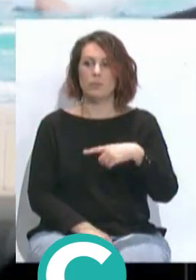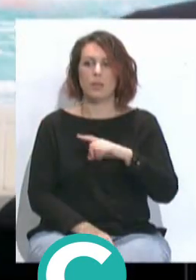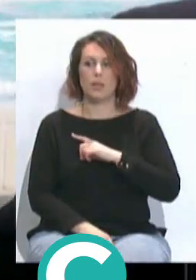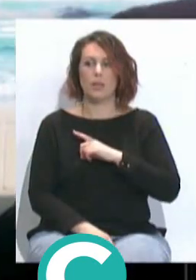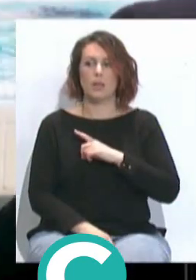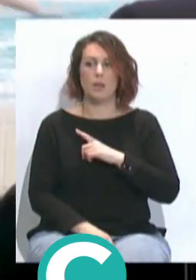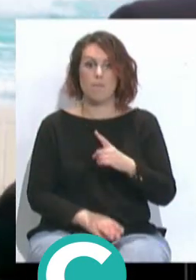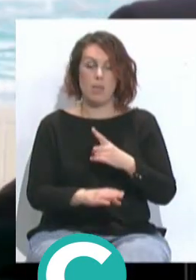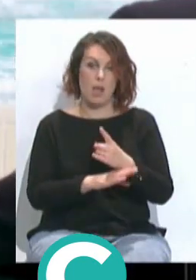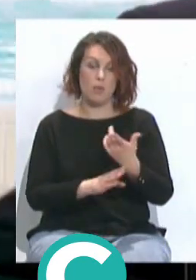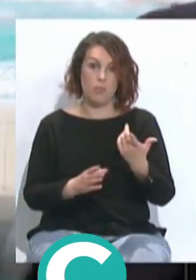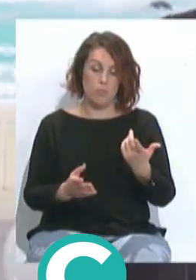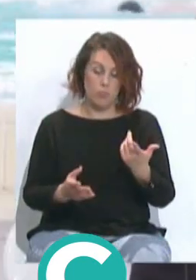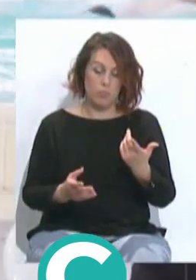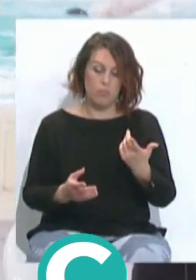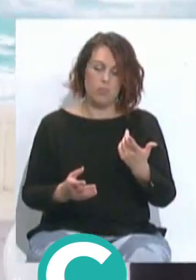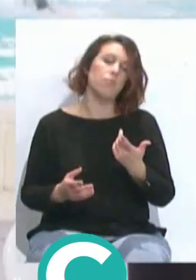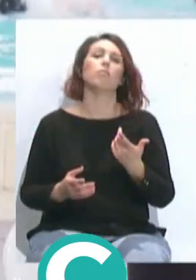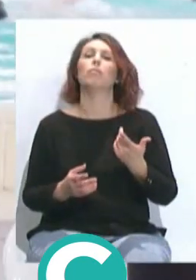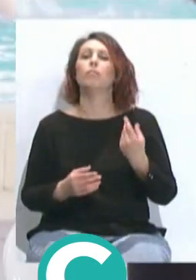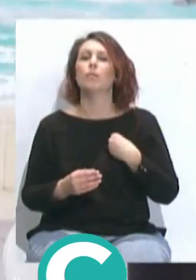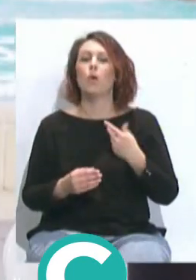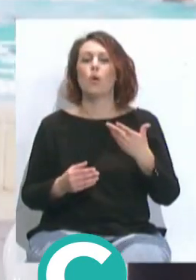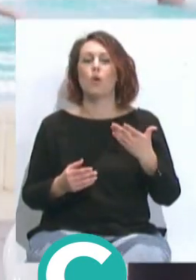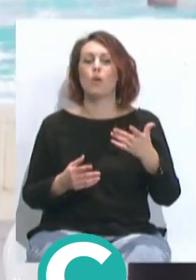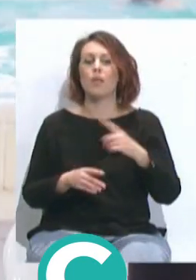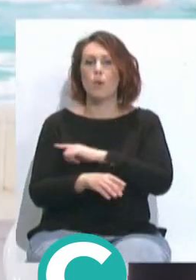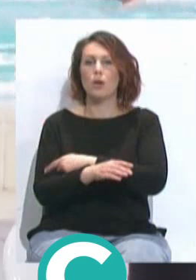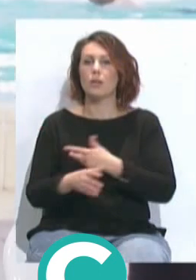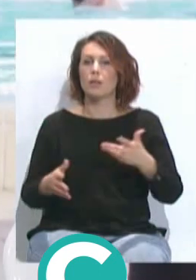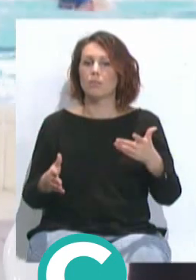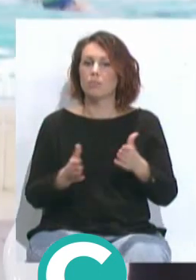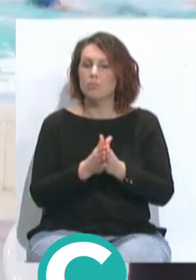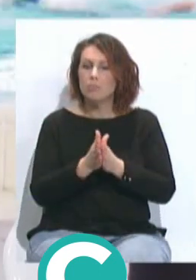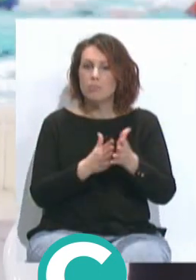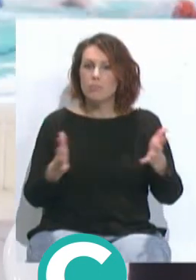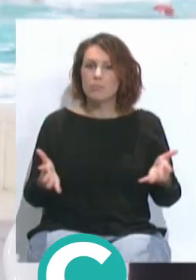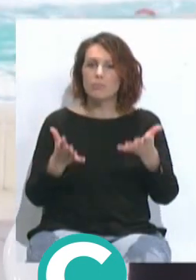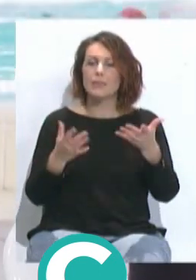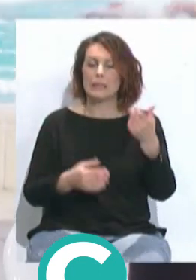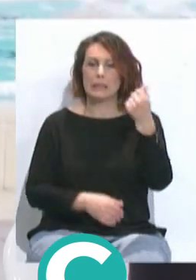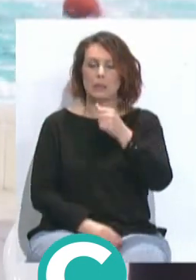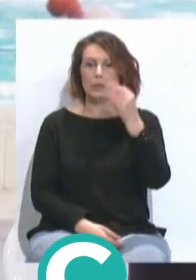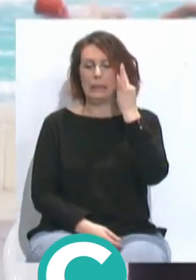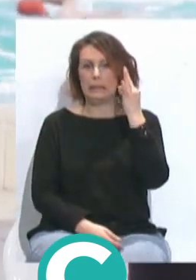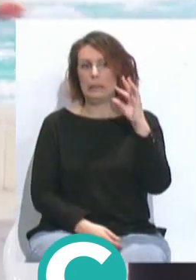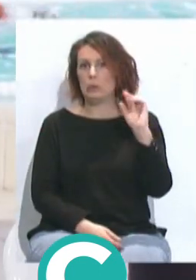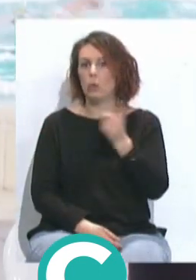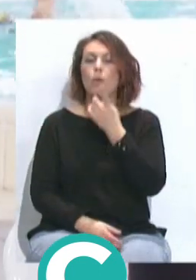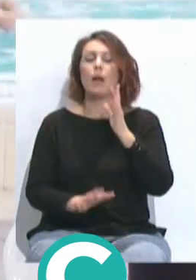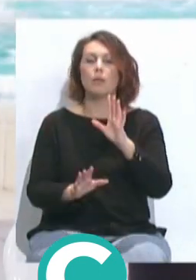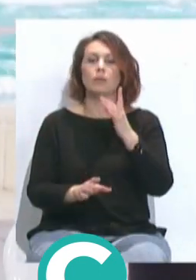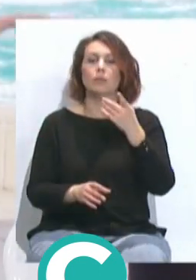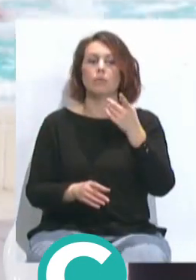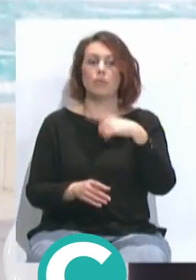Nuestro mandato, digámoslo así, es la de fomentar el deporte de todos los niños y de todas las niñas, pero bueno,